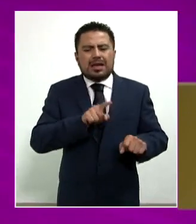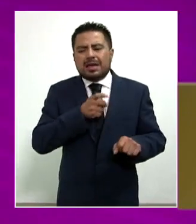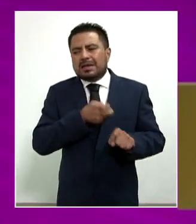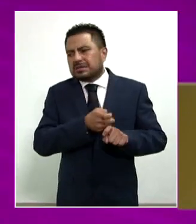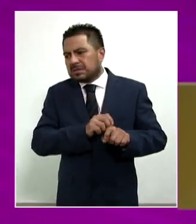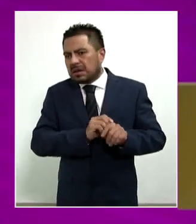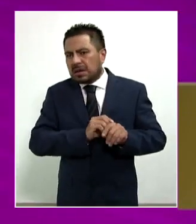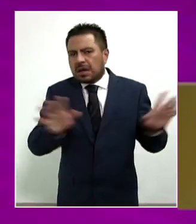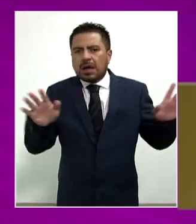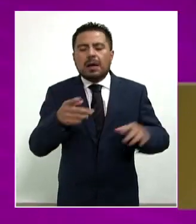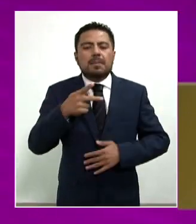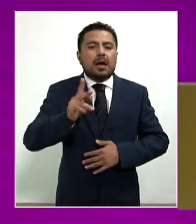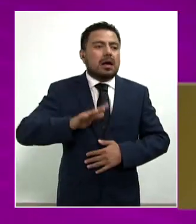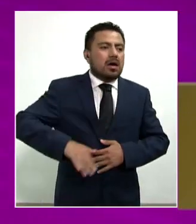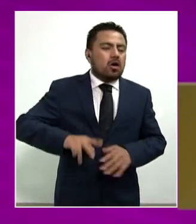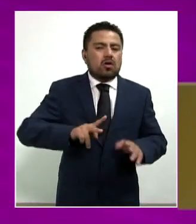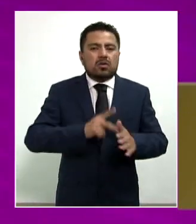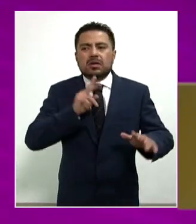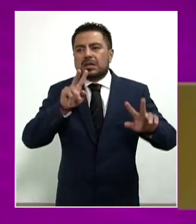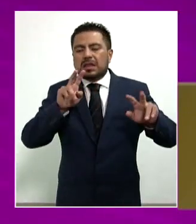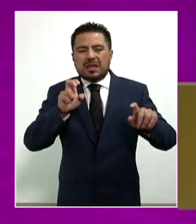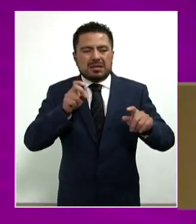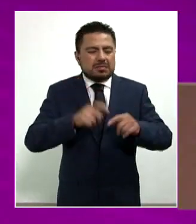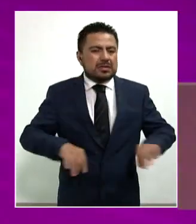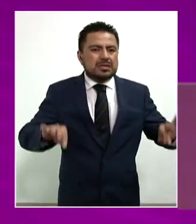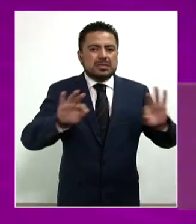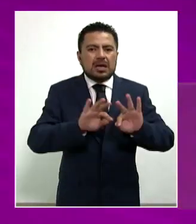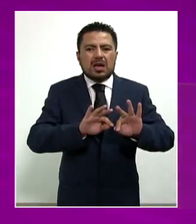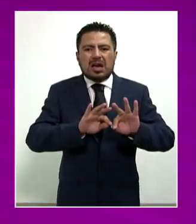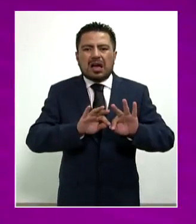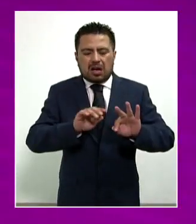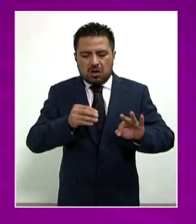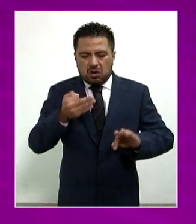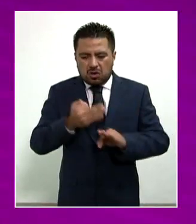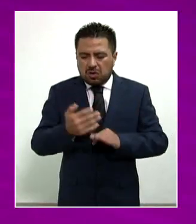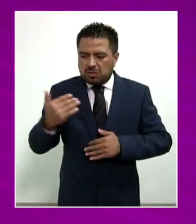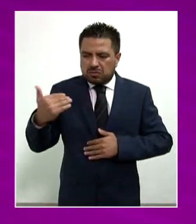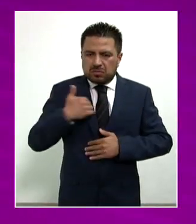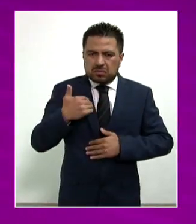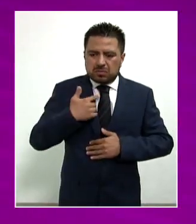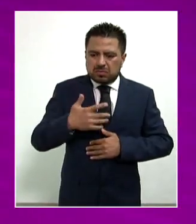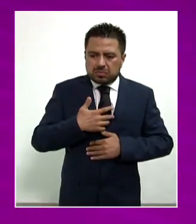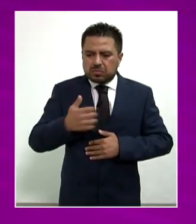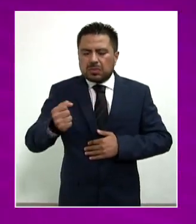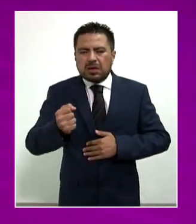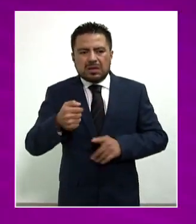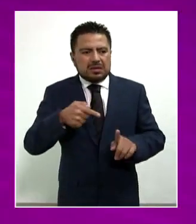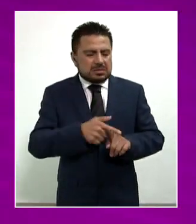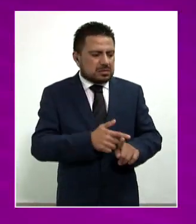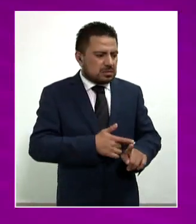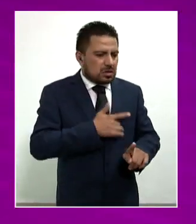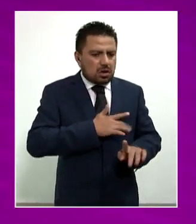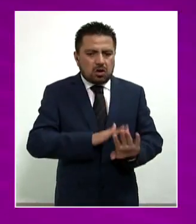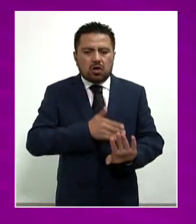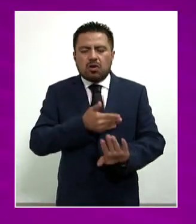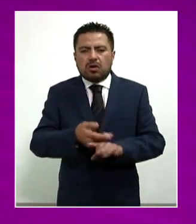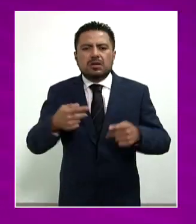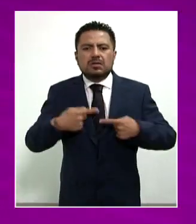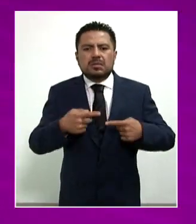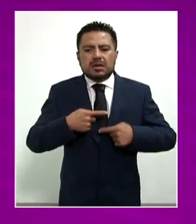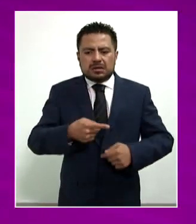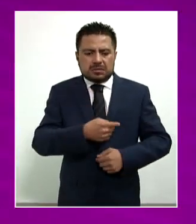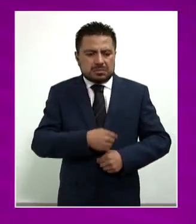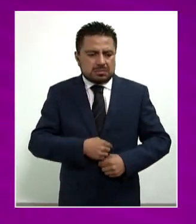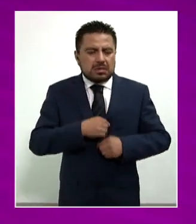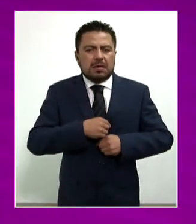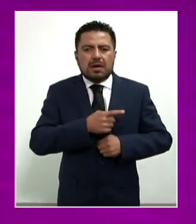claro. Sin embargo, volviendo al tema principal que nos convoca del estigma, el prejuicio contra la persona que vive en